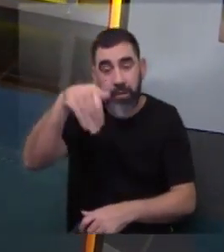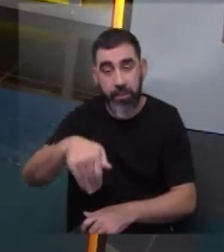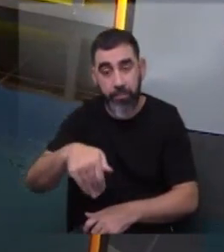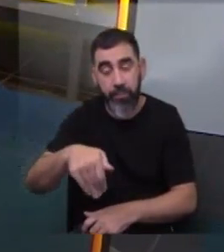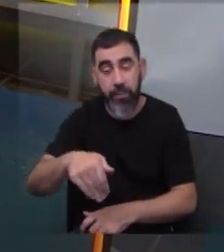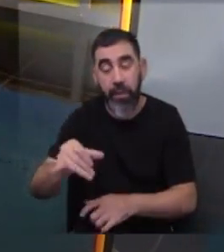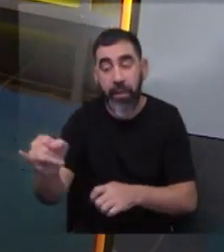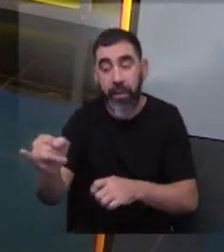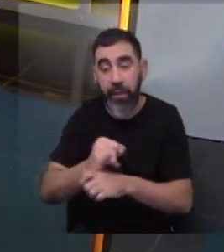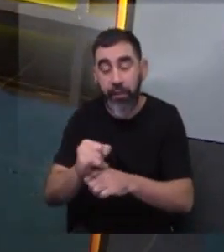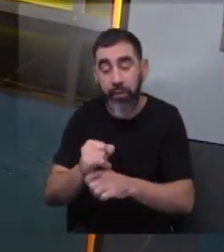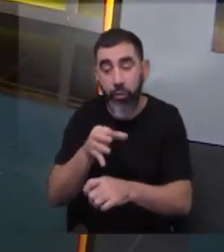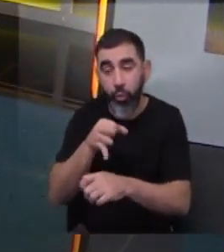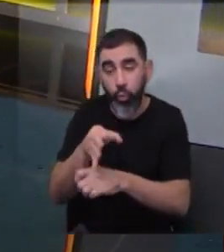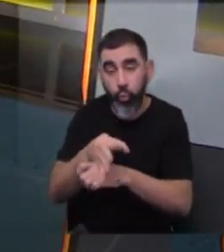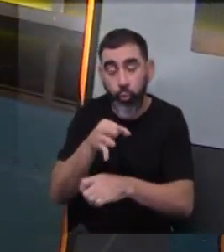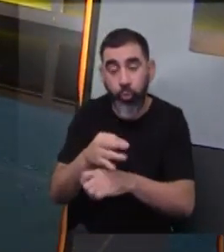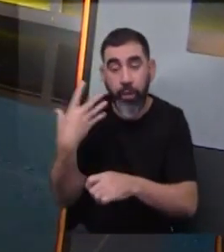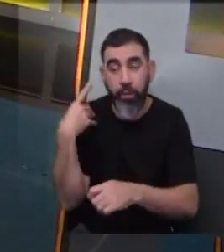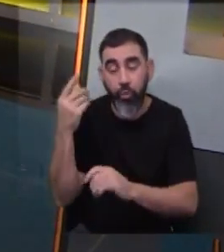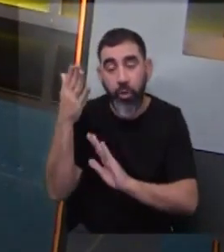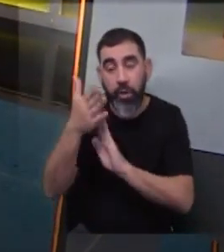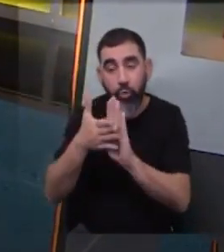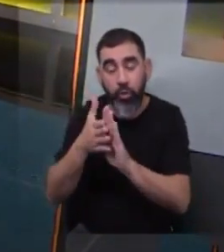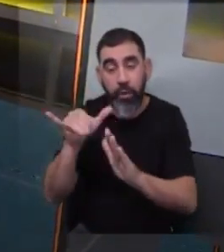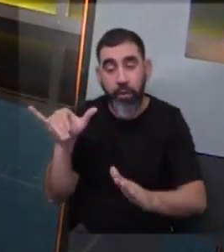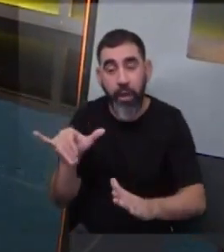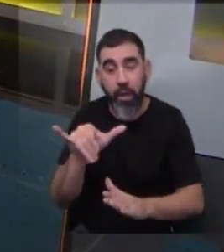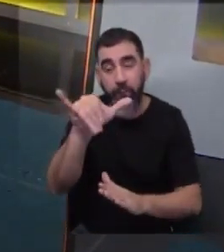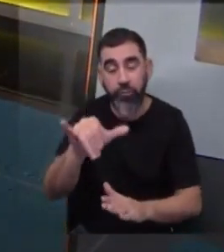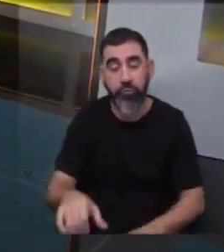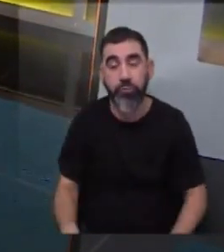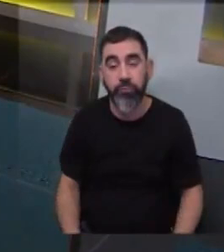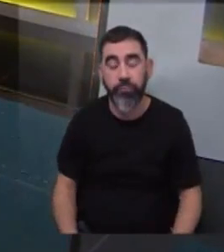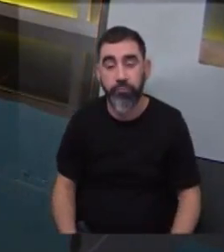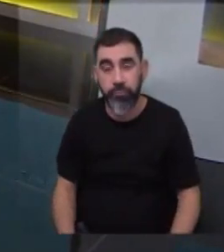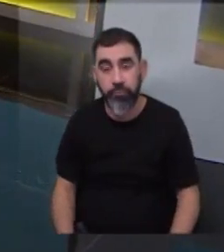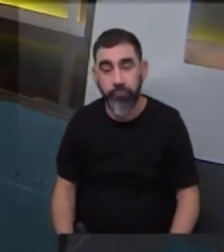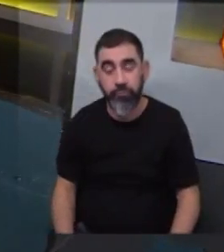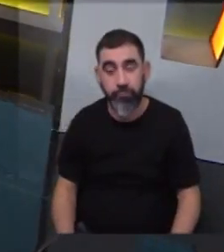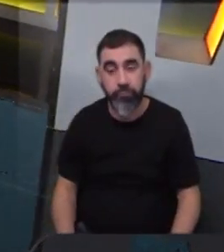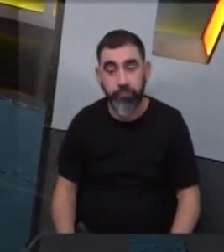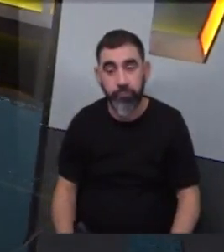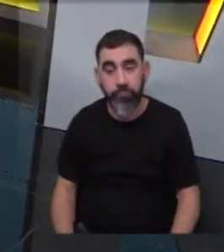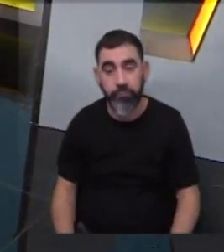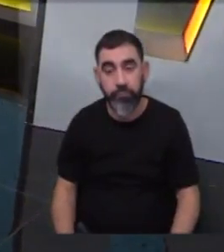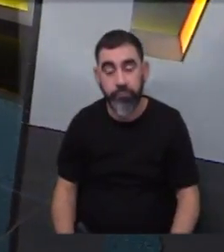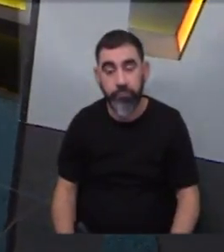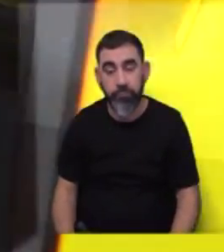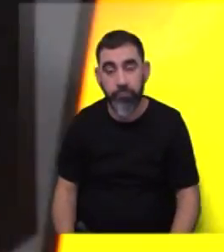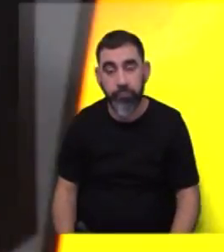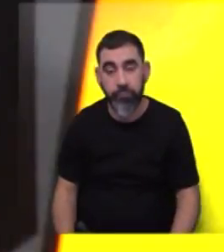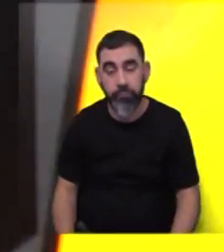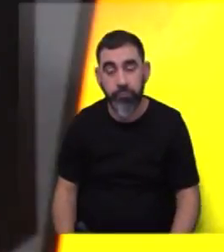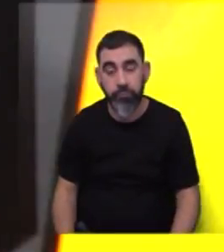de emergencia en la DINASIA, en la Dirección Nacional de Aviación Civil, y justamente fuimos con ella para hacer lo que ella